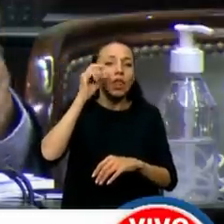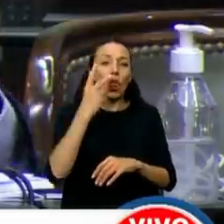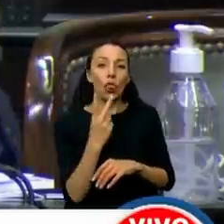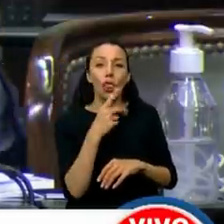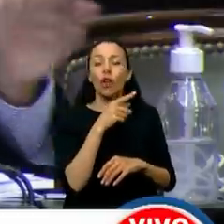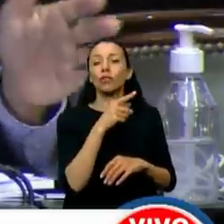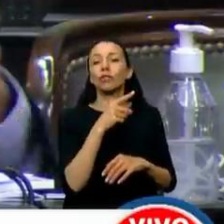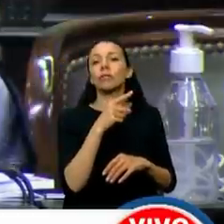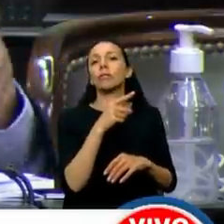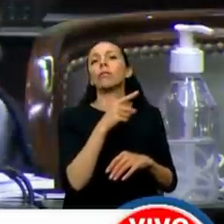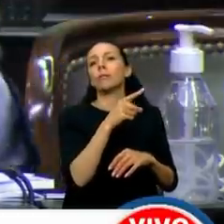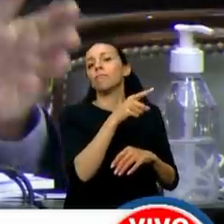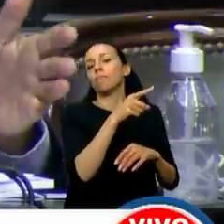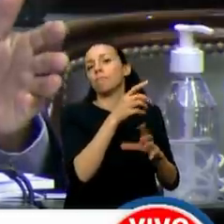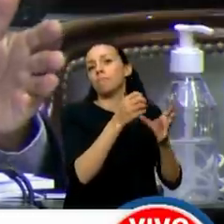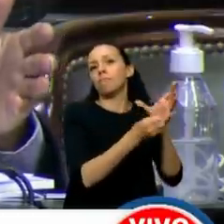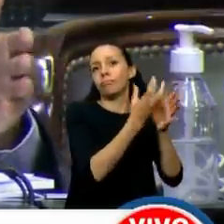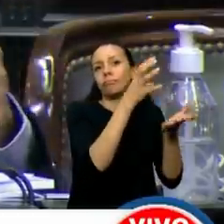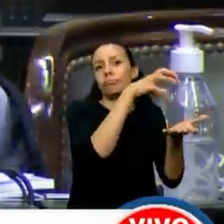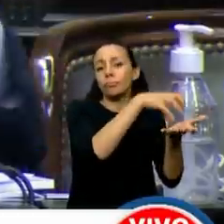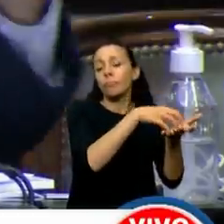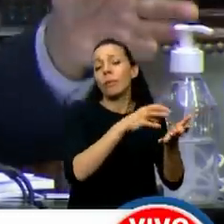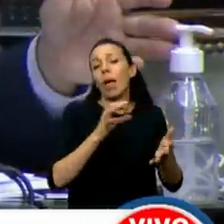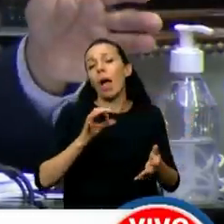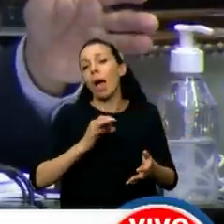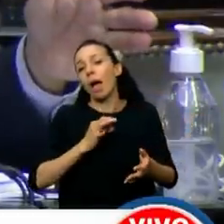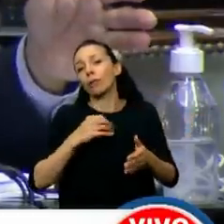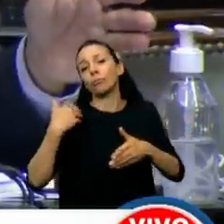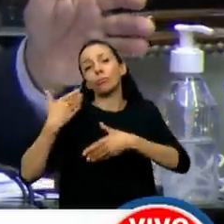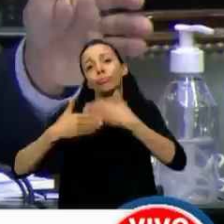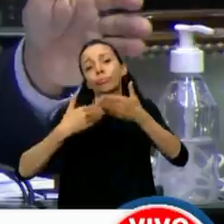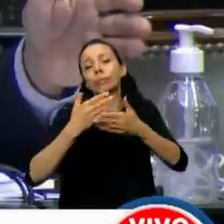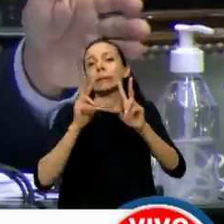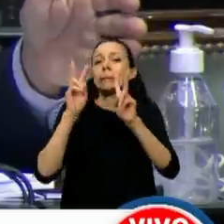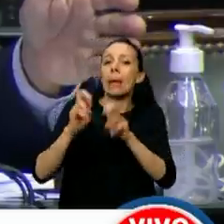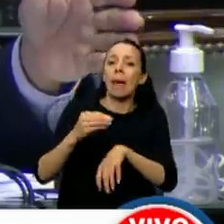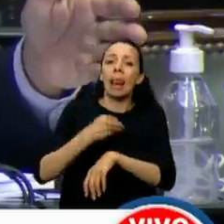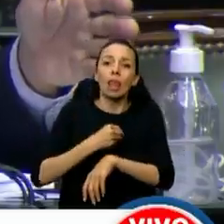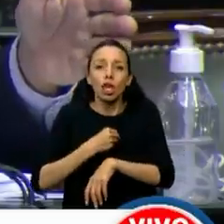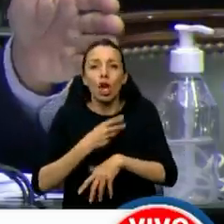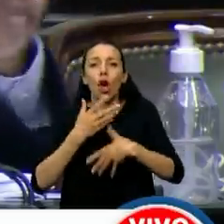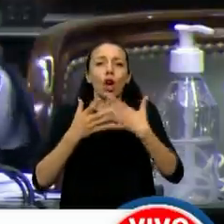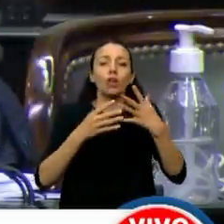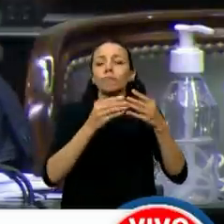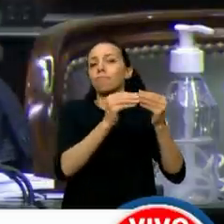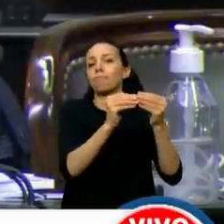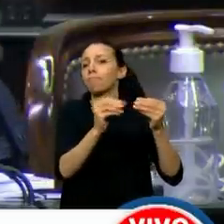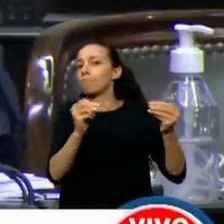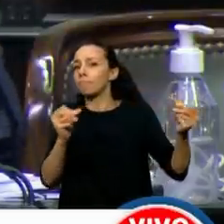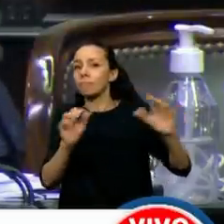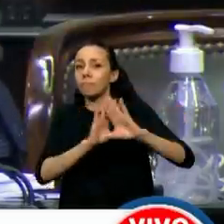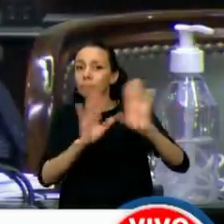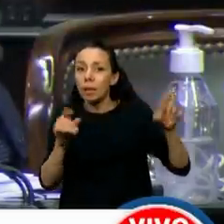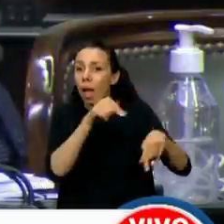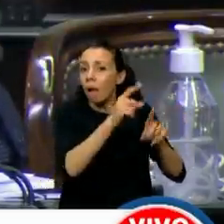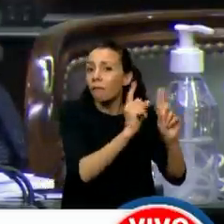20 por motivos de la política religiosa se alejaron del convento de la misión y ahí está la misión